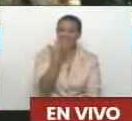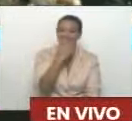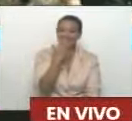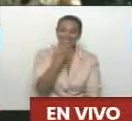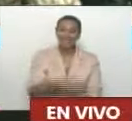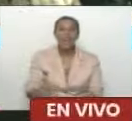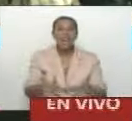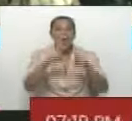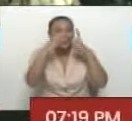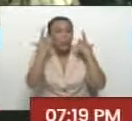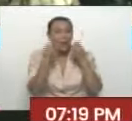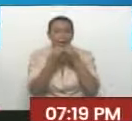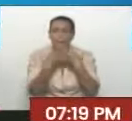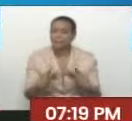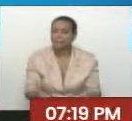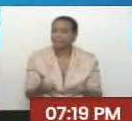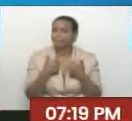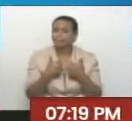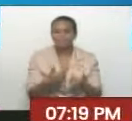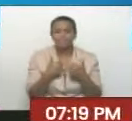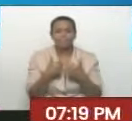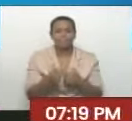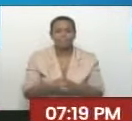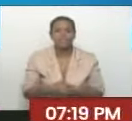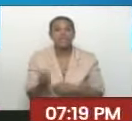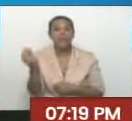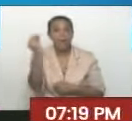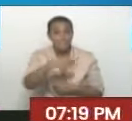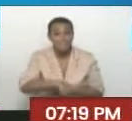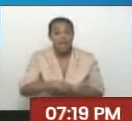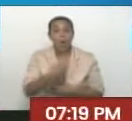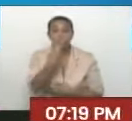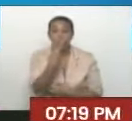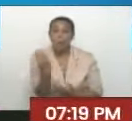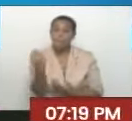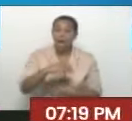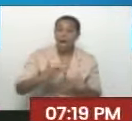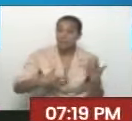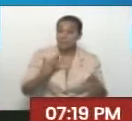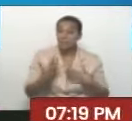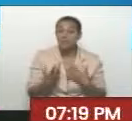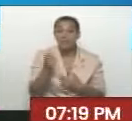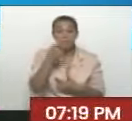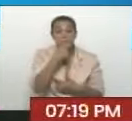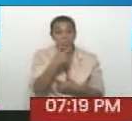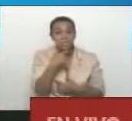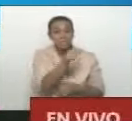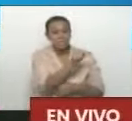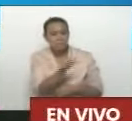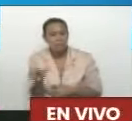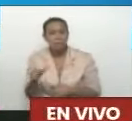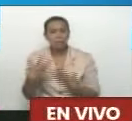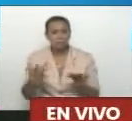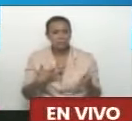Bueno, La Guaira, La Guaira, La Guaira. Y también tuvimos dos actividades bien bonitas esta semana. Tuvimos la jornada